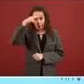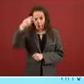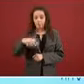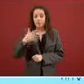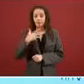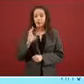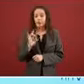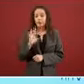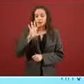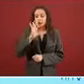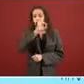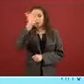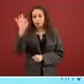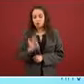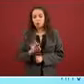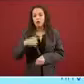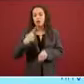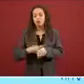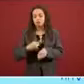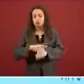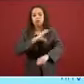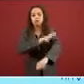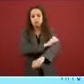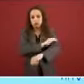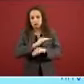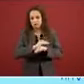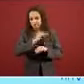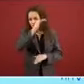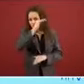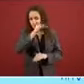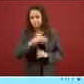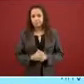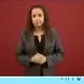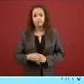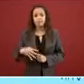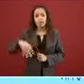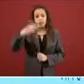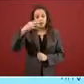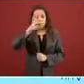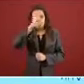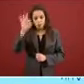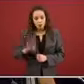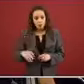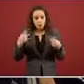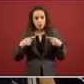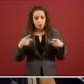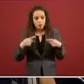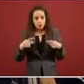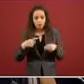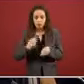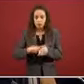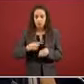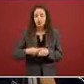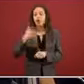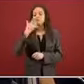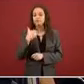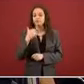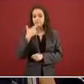35% de personas con hipertensión arterial, 14% de personas con diabetes mellitus